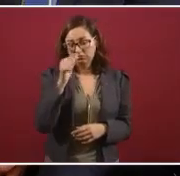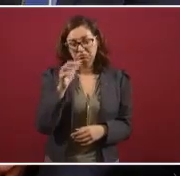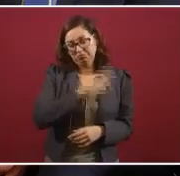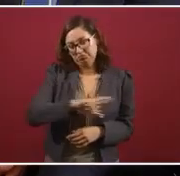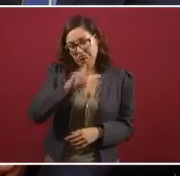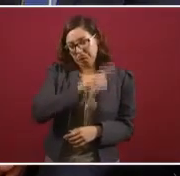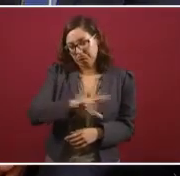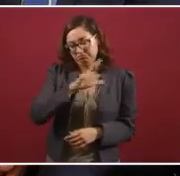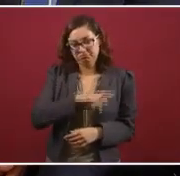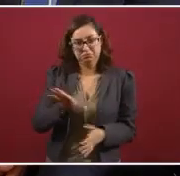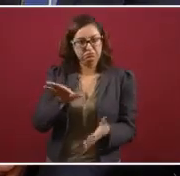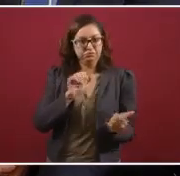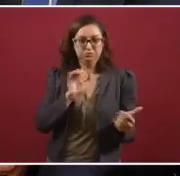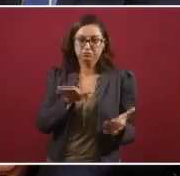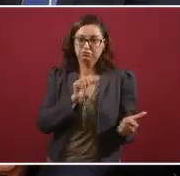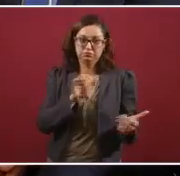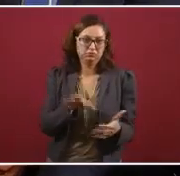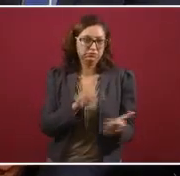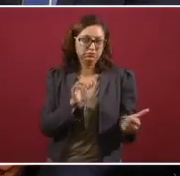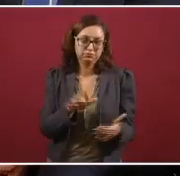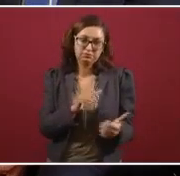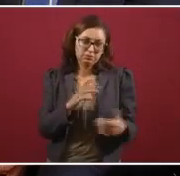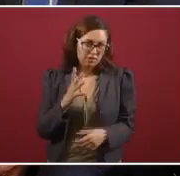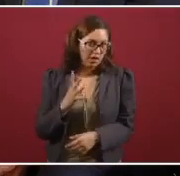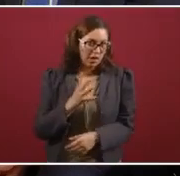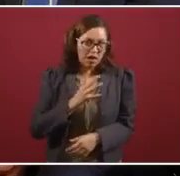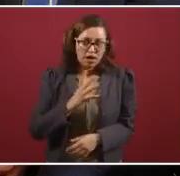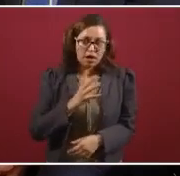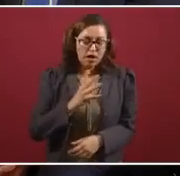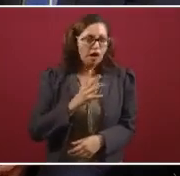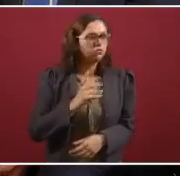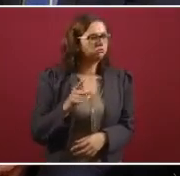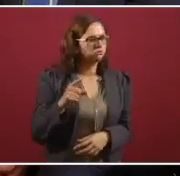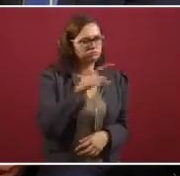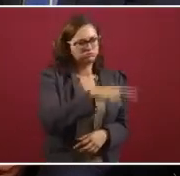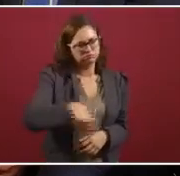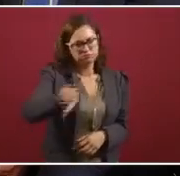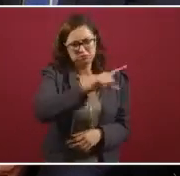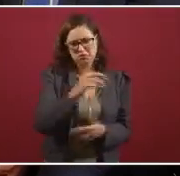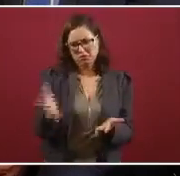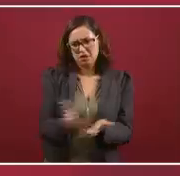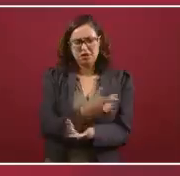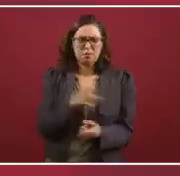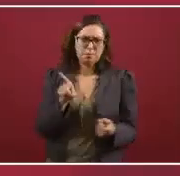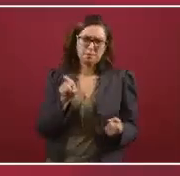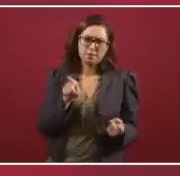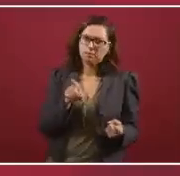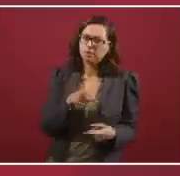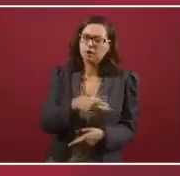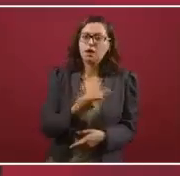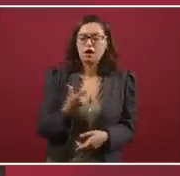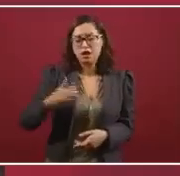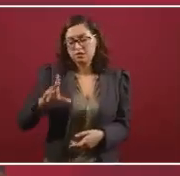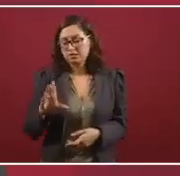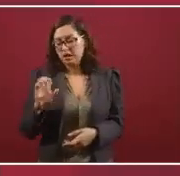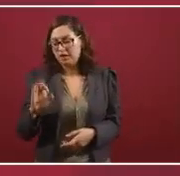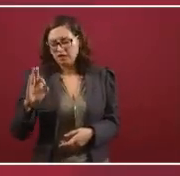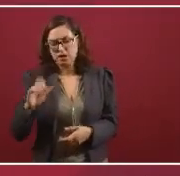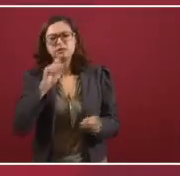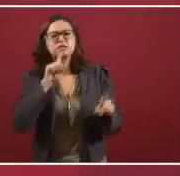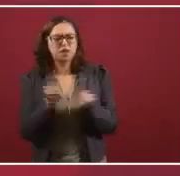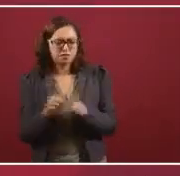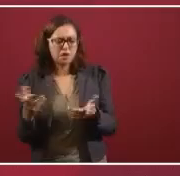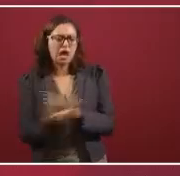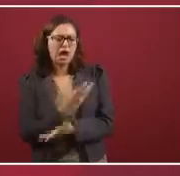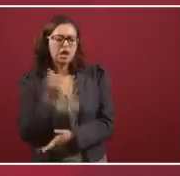esos ductos. Por eso ganan los propietarios de los ductos y gana la CFE porque la tarifa que nosotros necesitamos